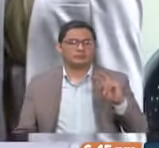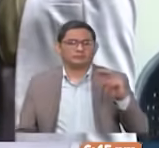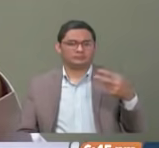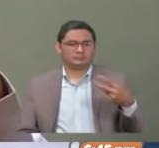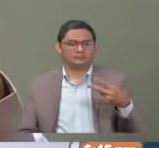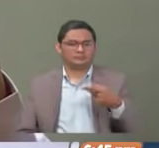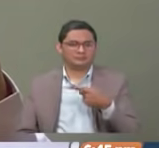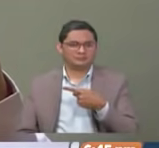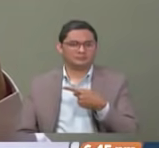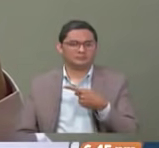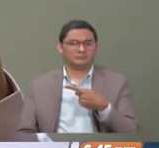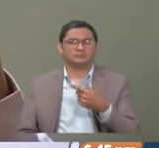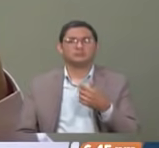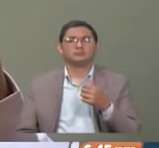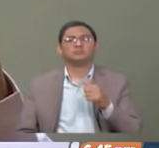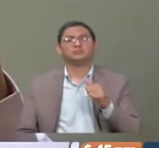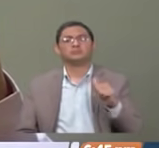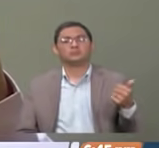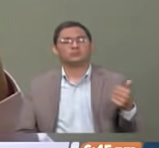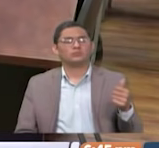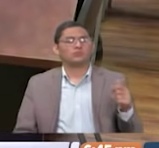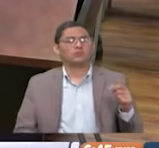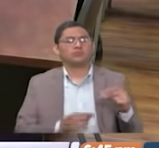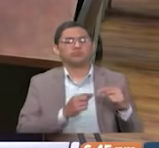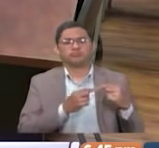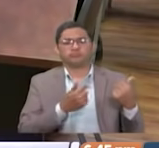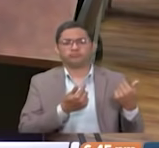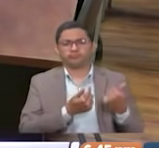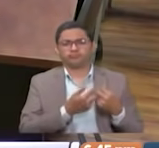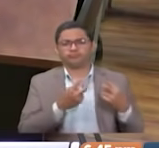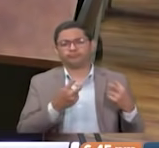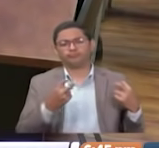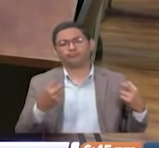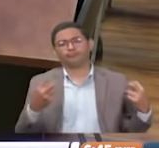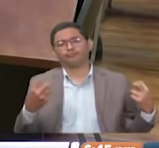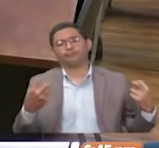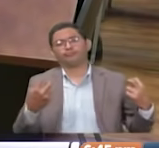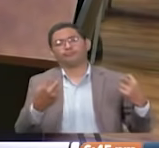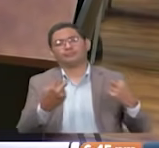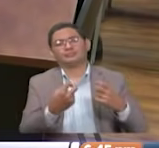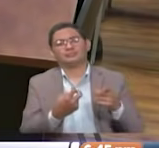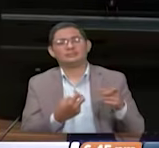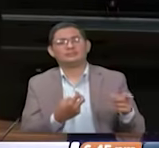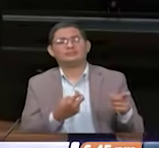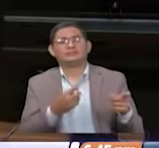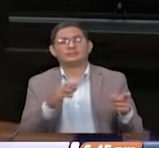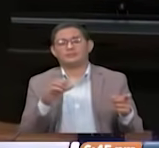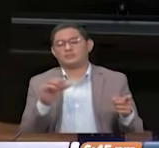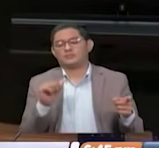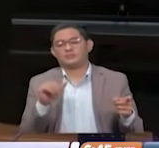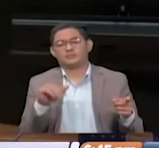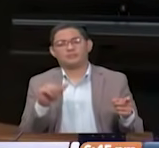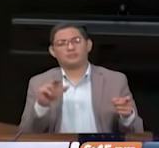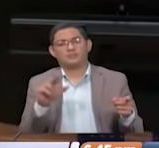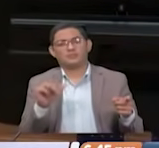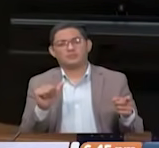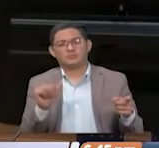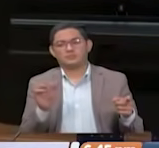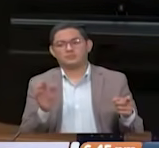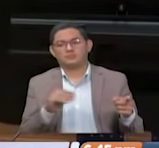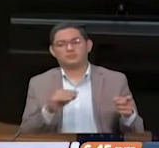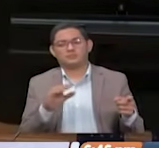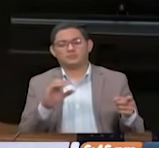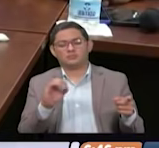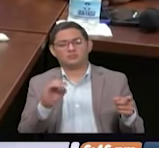montilla en nuestro equipo técnico nos reunimos con el presidente de la cámara de comercio industria y